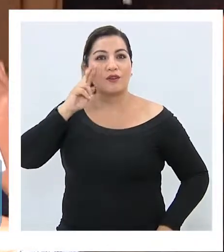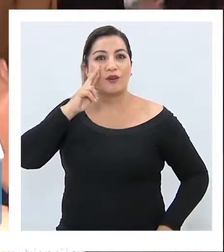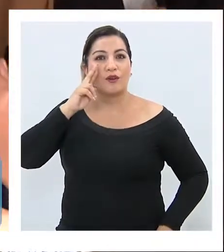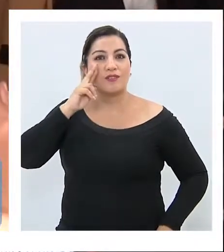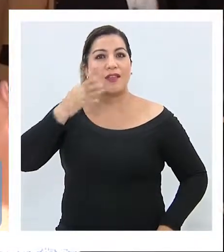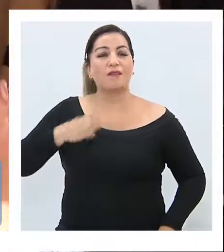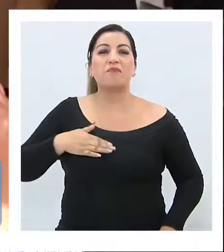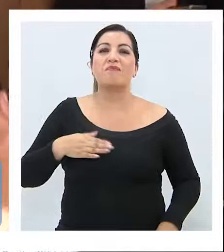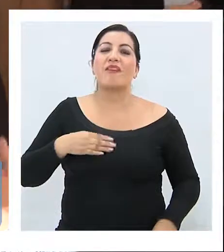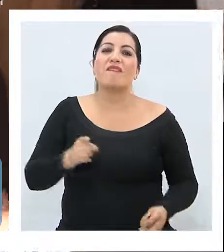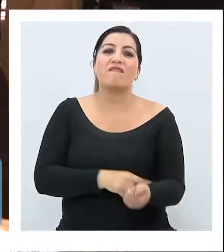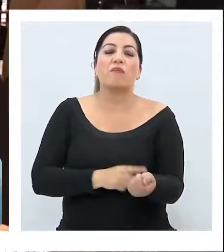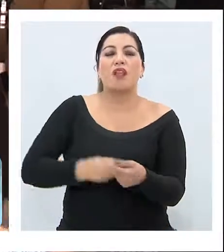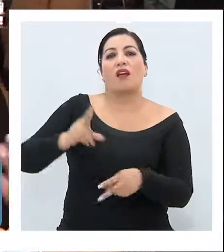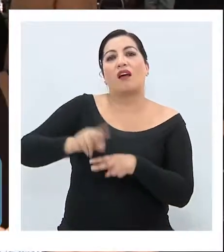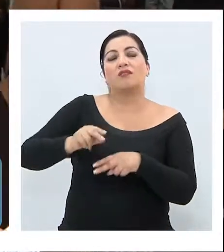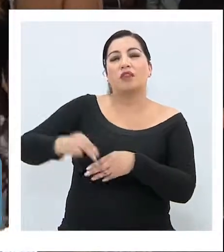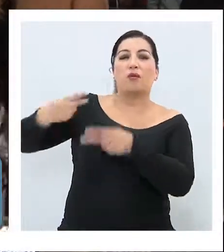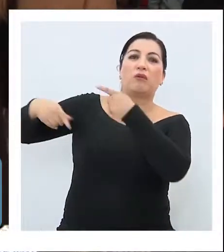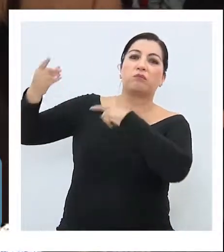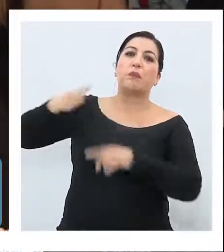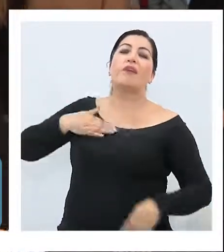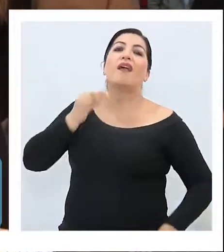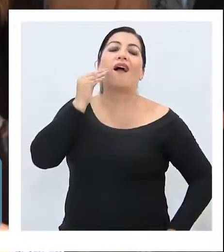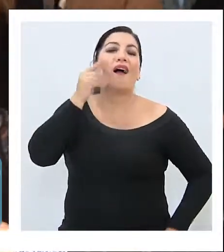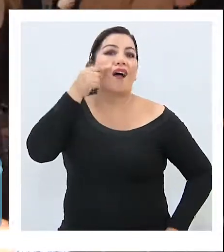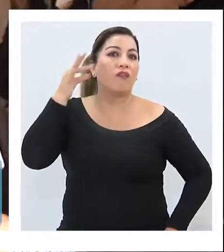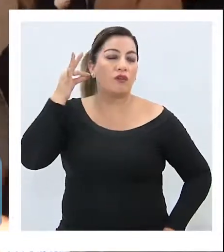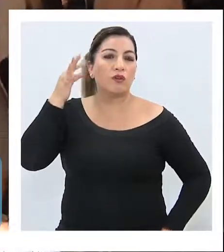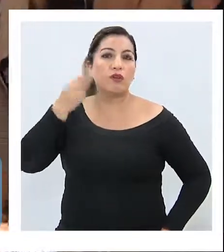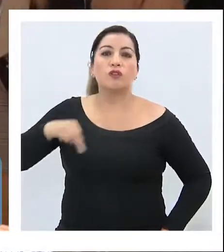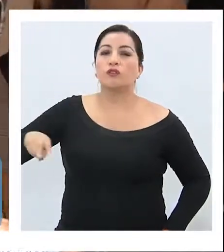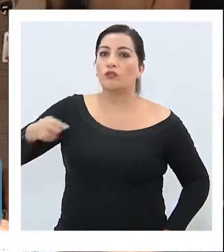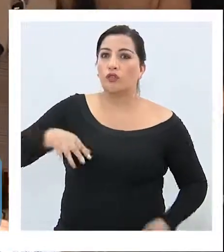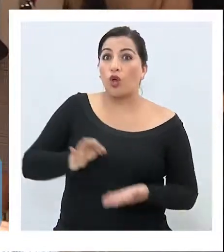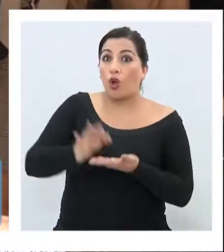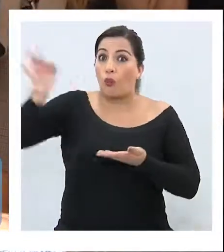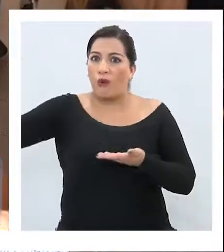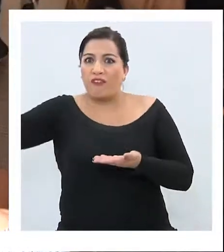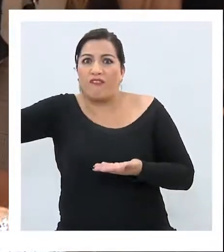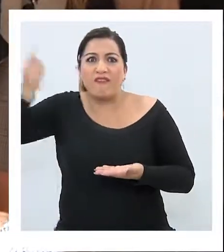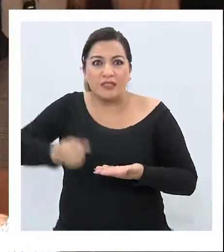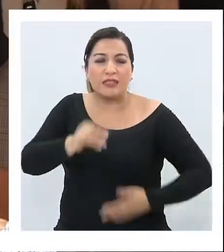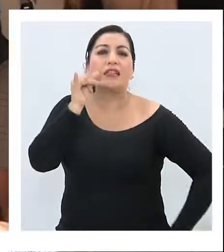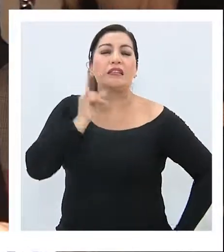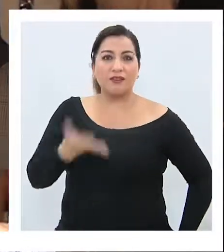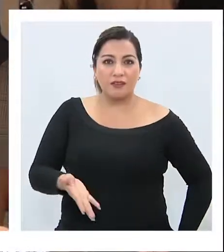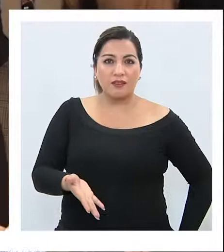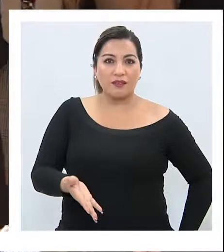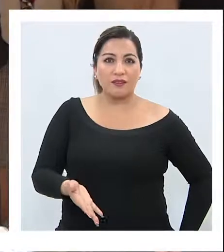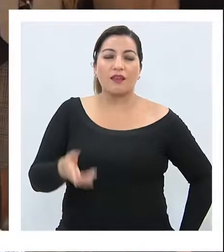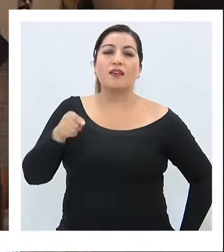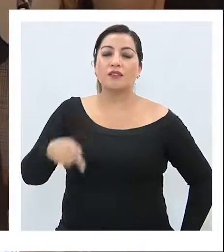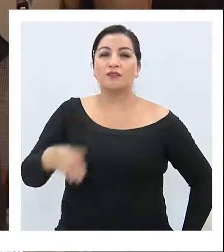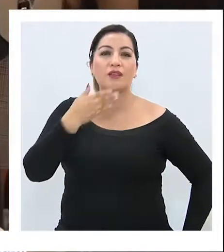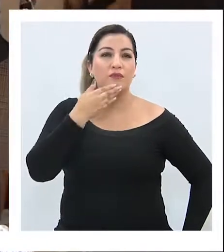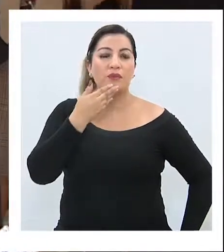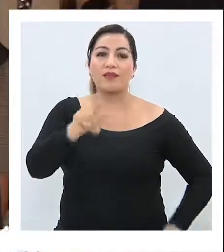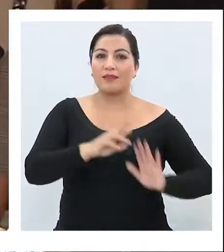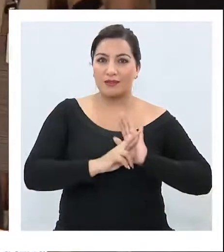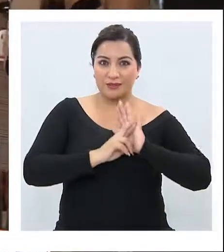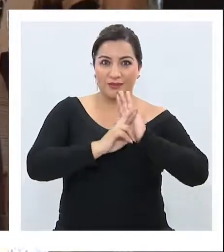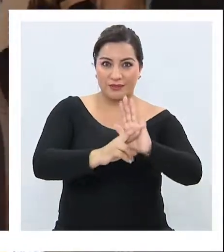ancestros, también un poco desde nuestros abuelos, porque nosotros tuvimos que bajar de los pueblos y quedarnos en la ciudad, entonces también tiene que ver con una